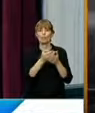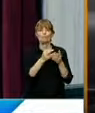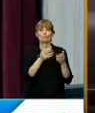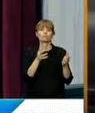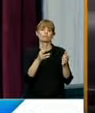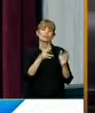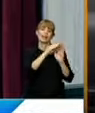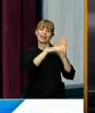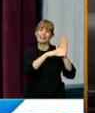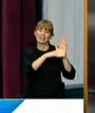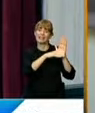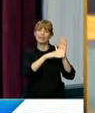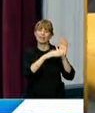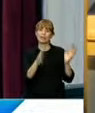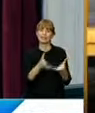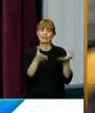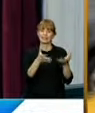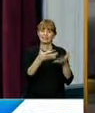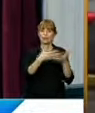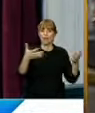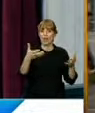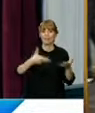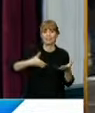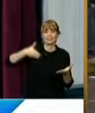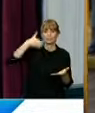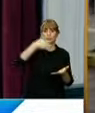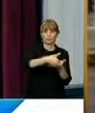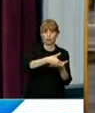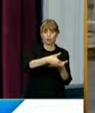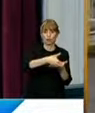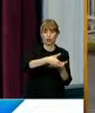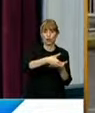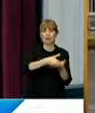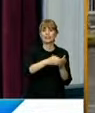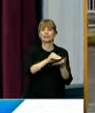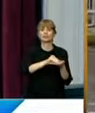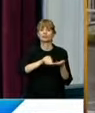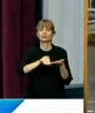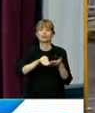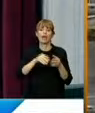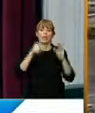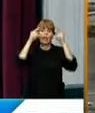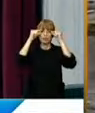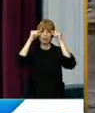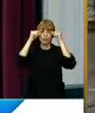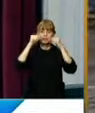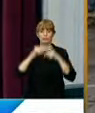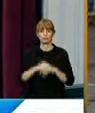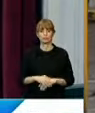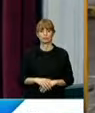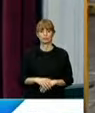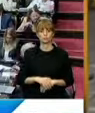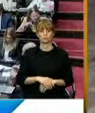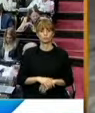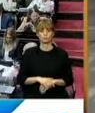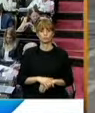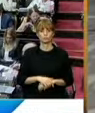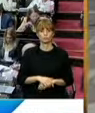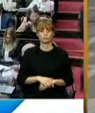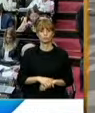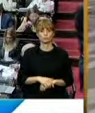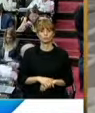de coordinación Nacional de organización jubilados y pension República Argentina han como como conjugado todas las protestas este